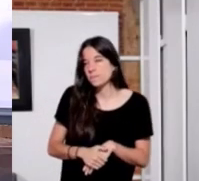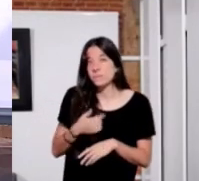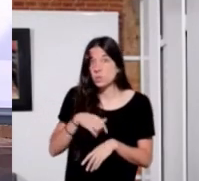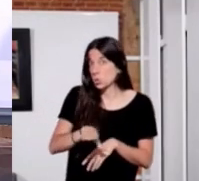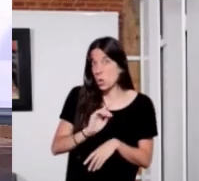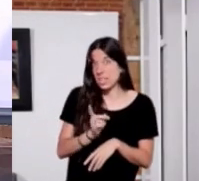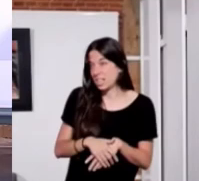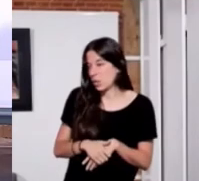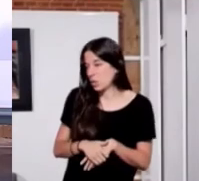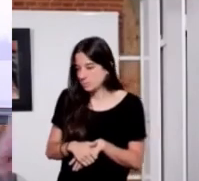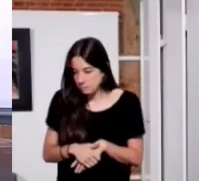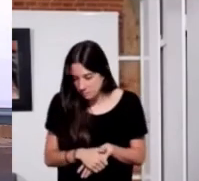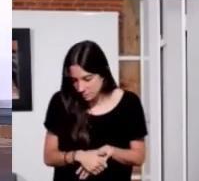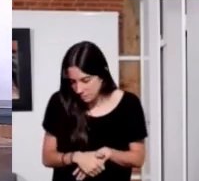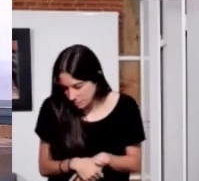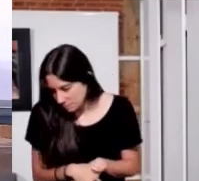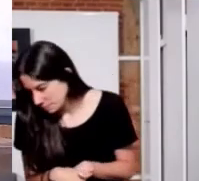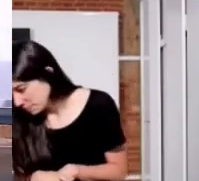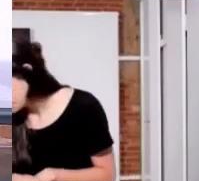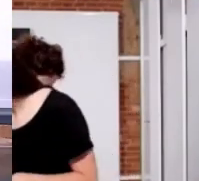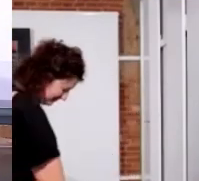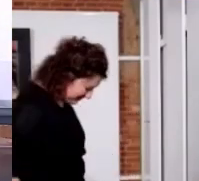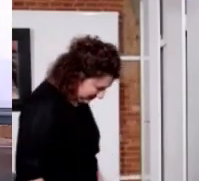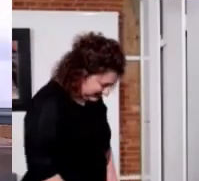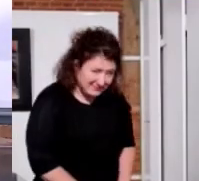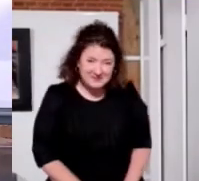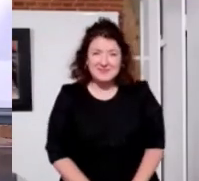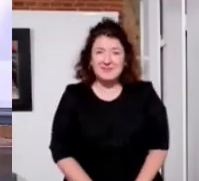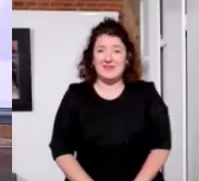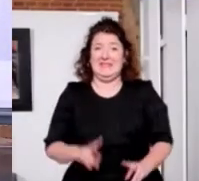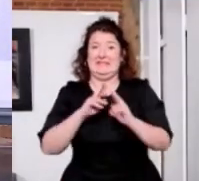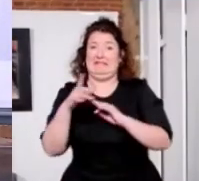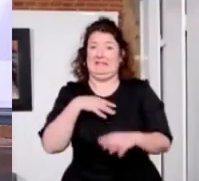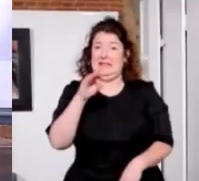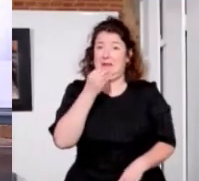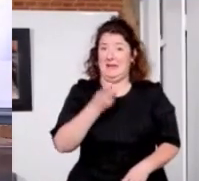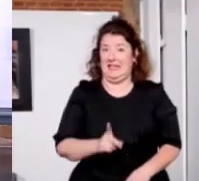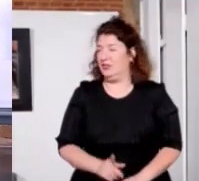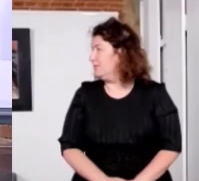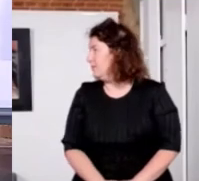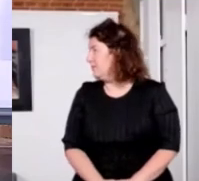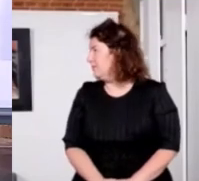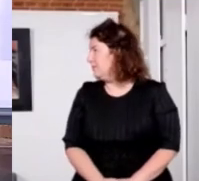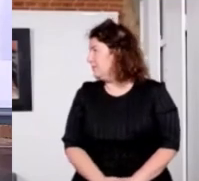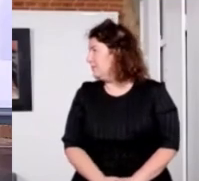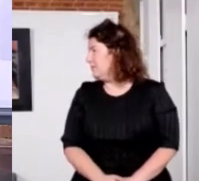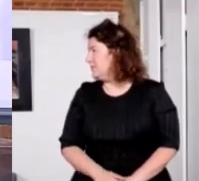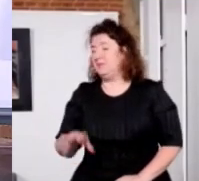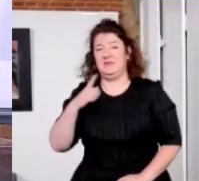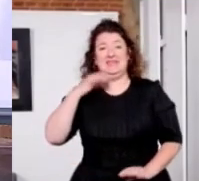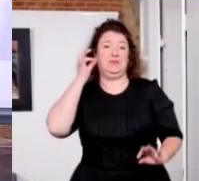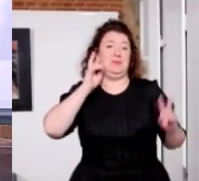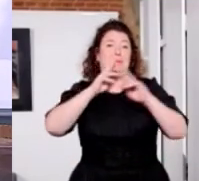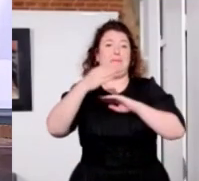Yo tampoco entiendo muy bien, a ver, que intento darle otra. Que puede ser sí, eso. Yo lo he visto en el chat. Vale,